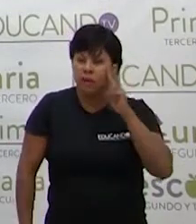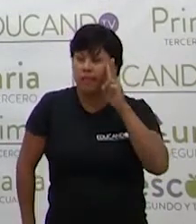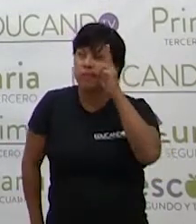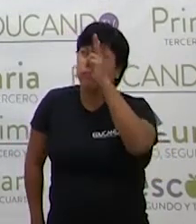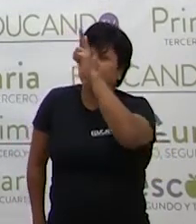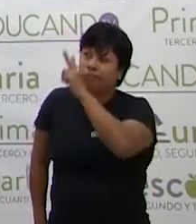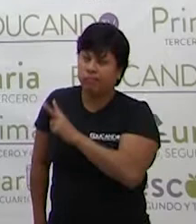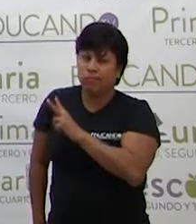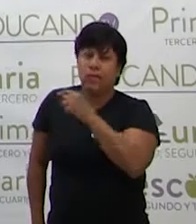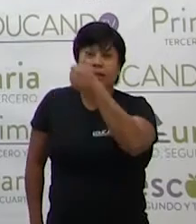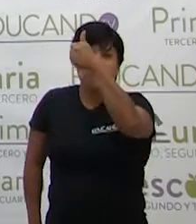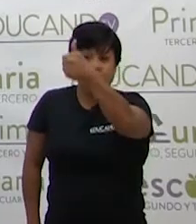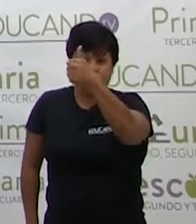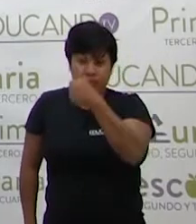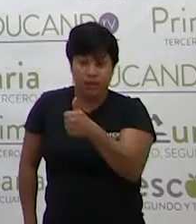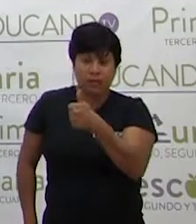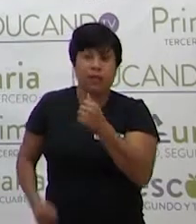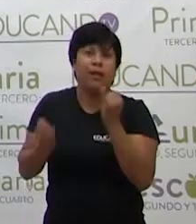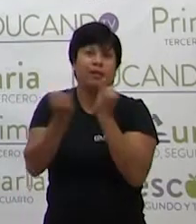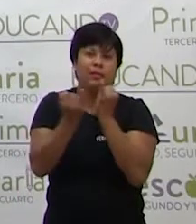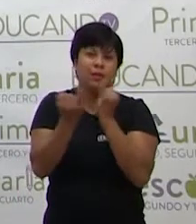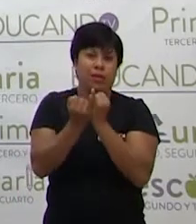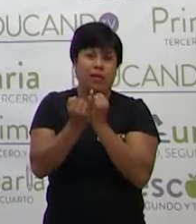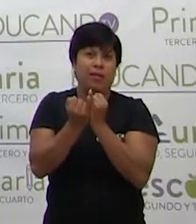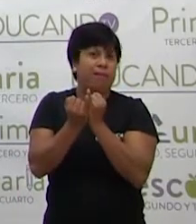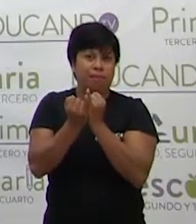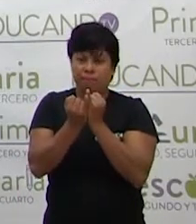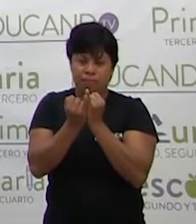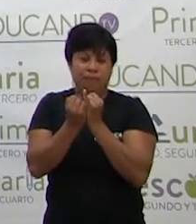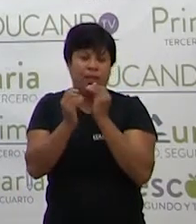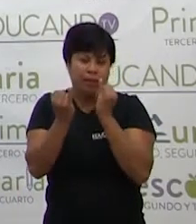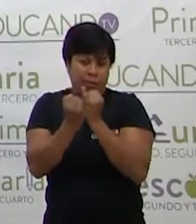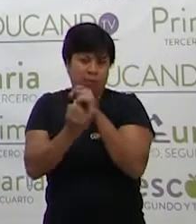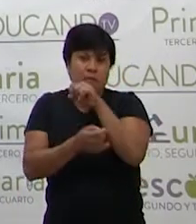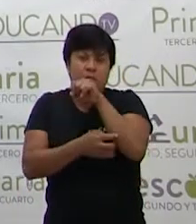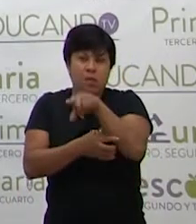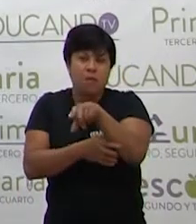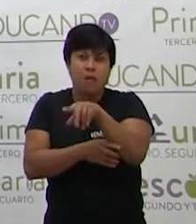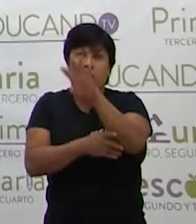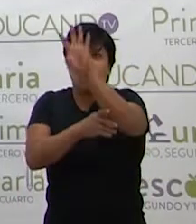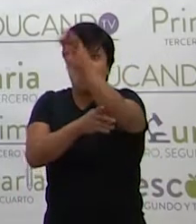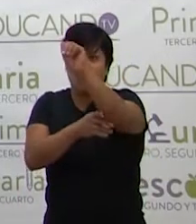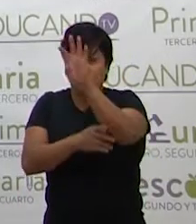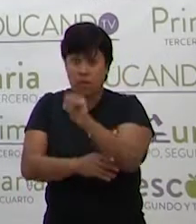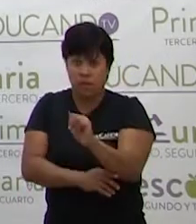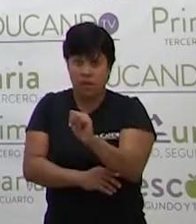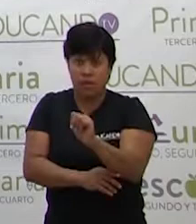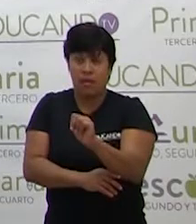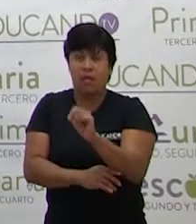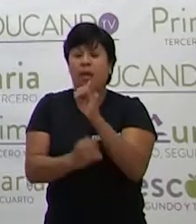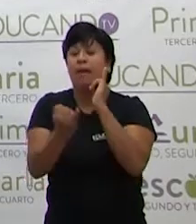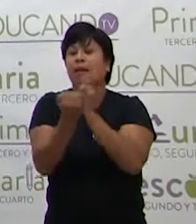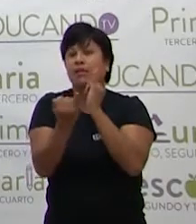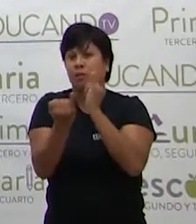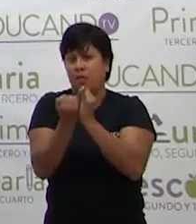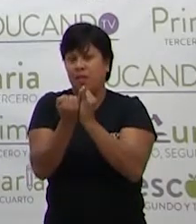6 y 6 son iguales, no me saca del apuro, ¿verdad? 9 y 9, pues